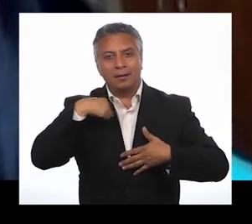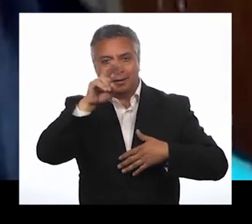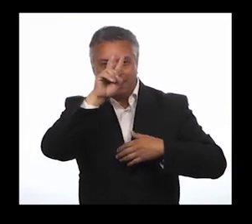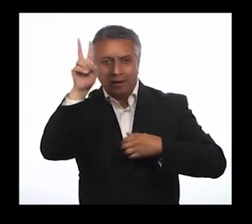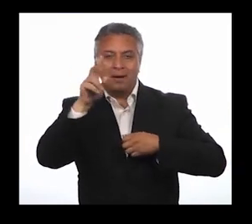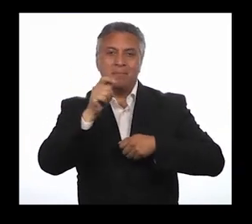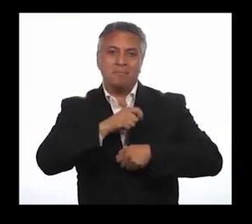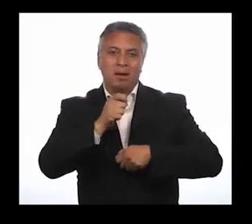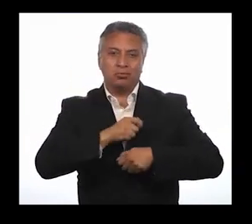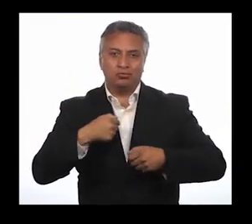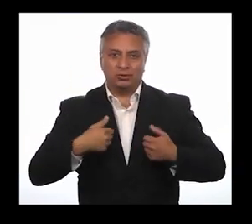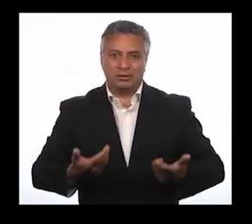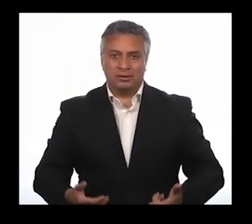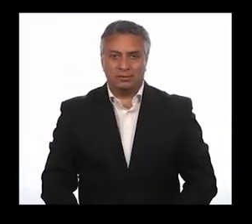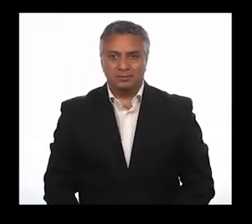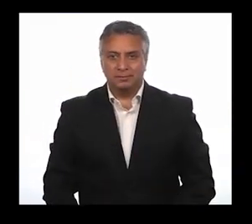eso.